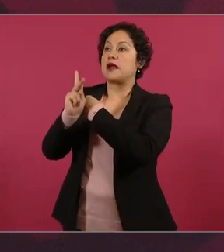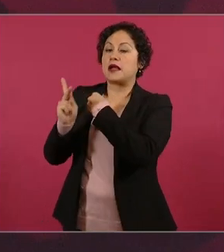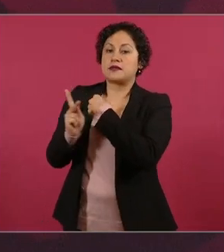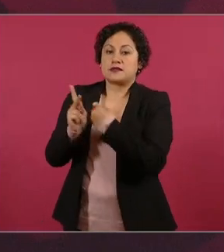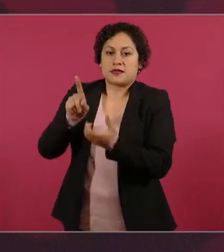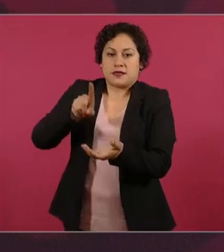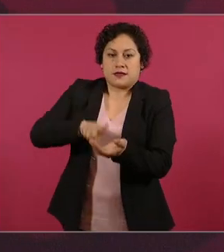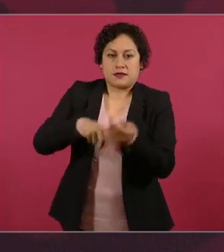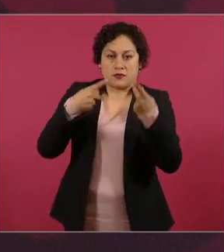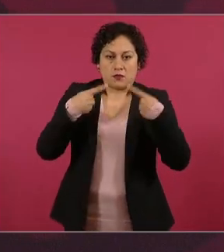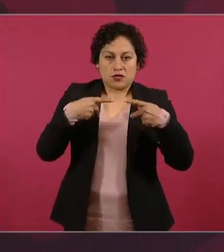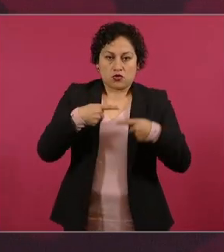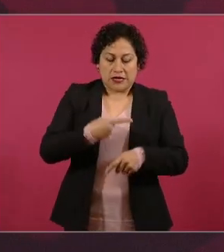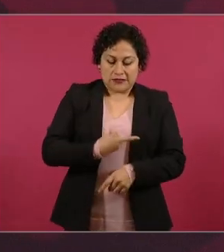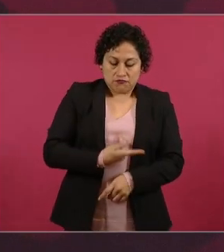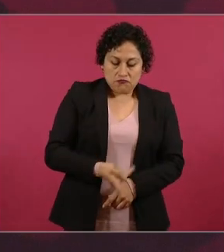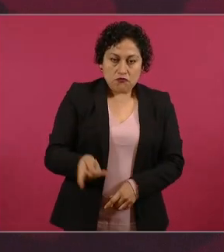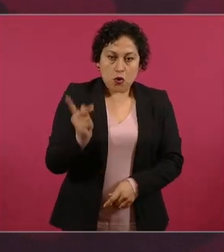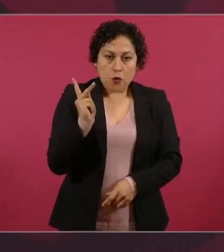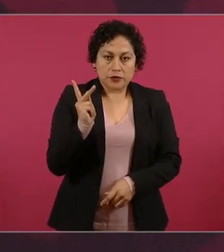de América